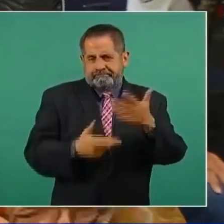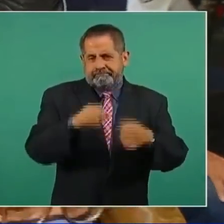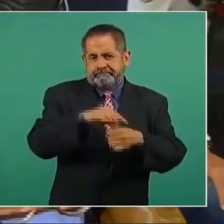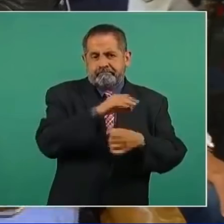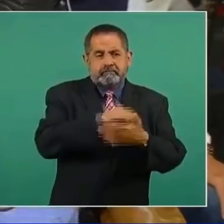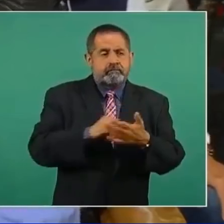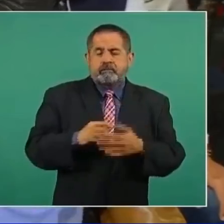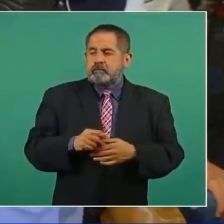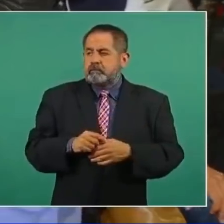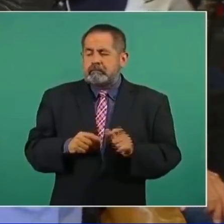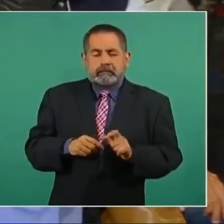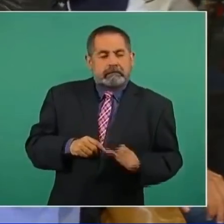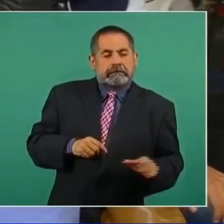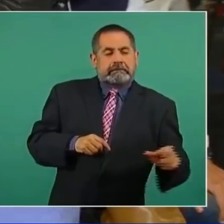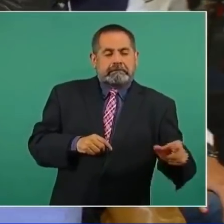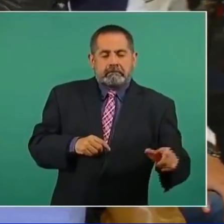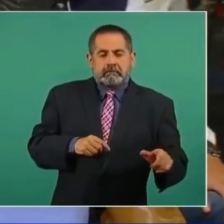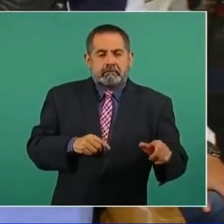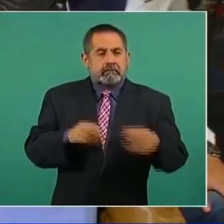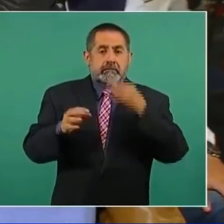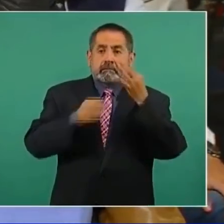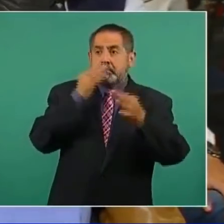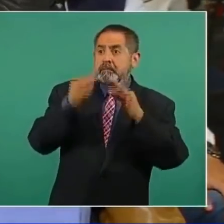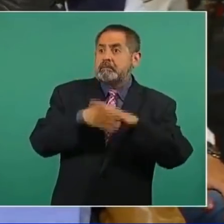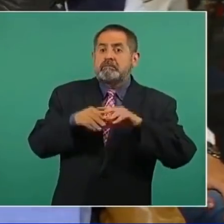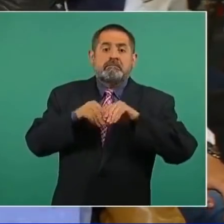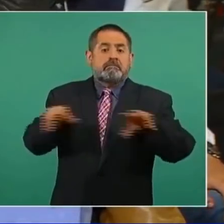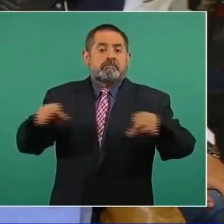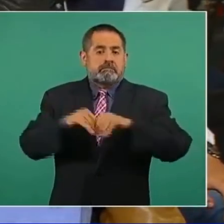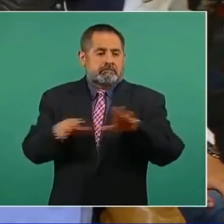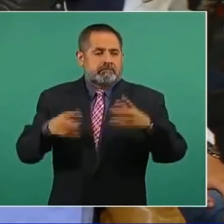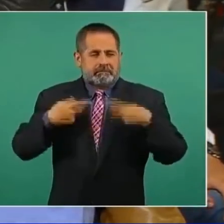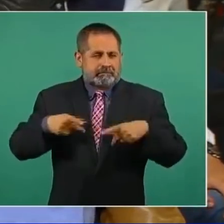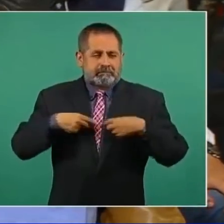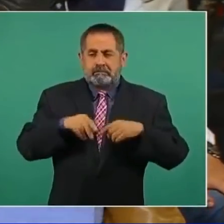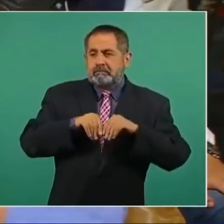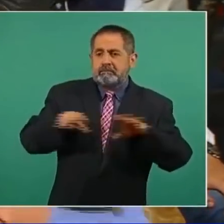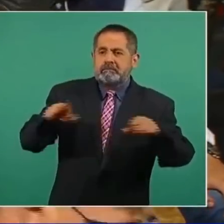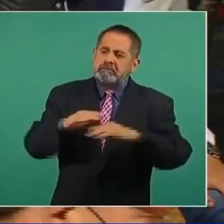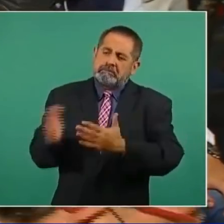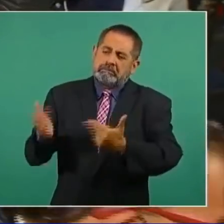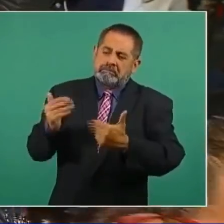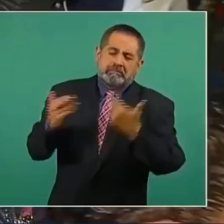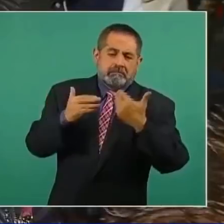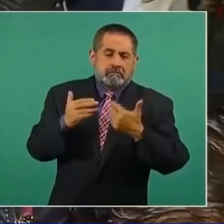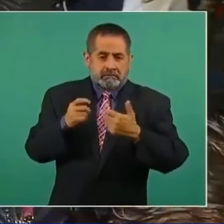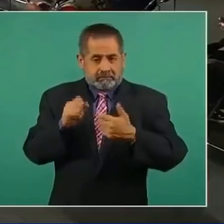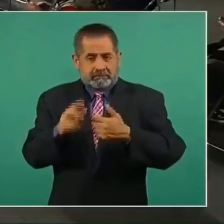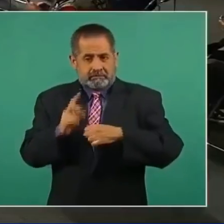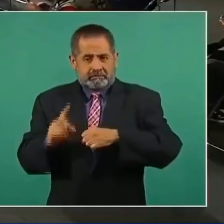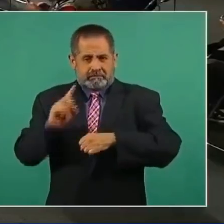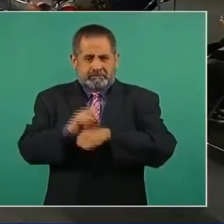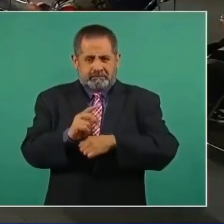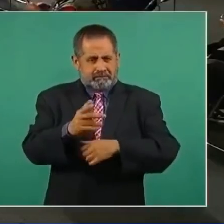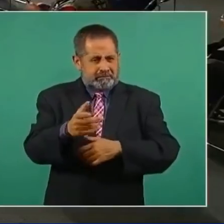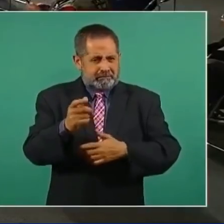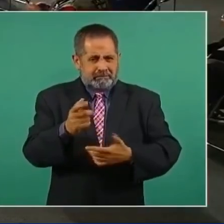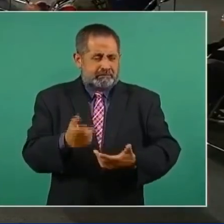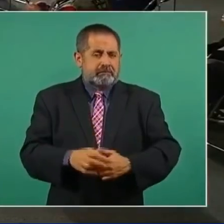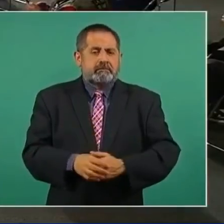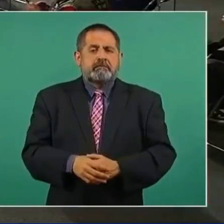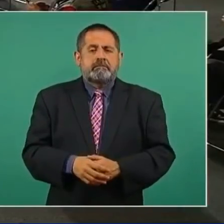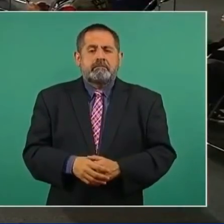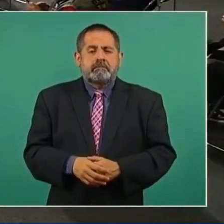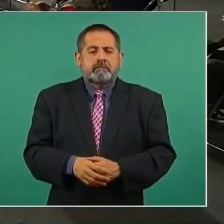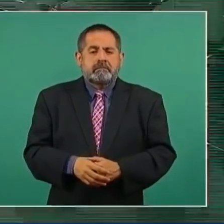pagado por una campaña en redes sociales que tiene mucho impacto con influencers para llamar al voto el mismo día de la elección, presidente. Gracias. Pues eso